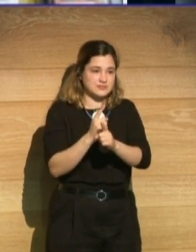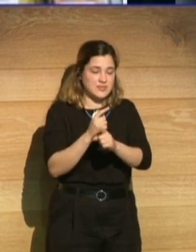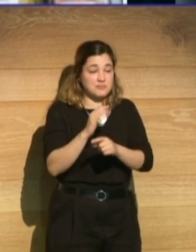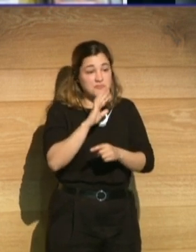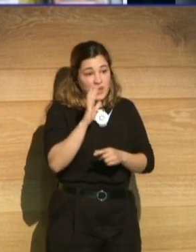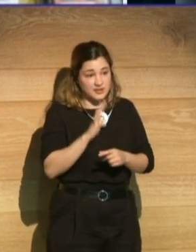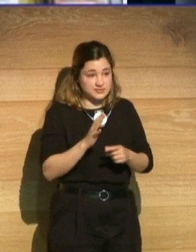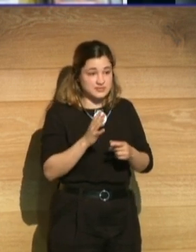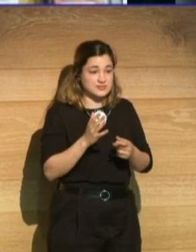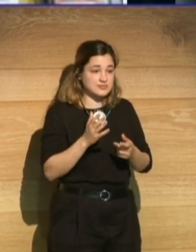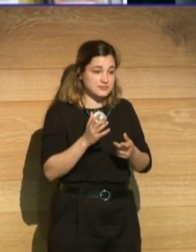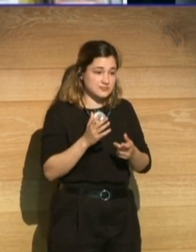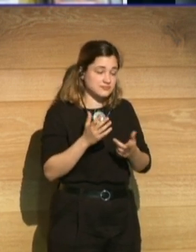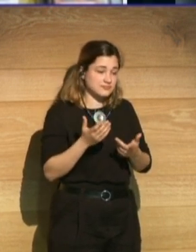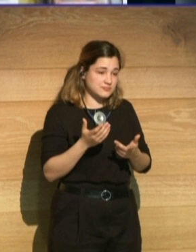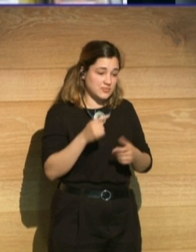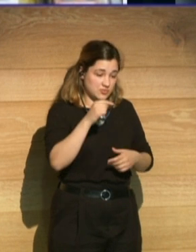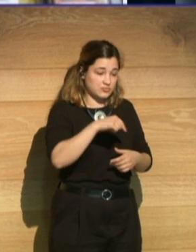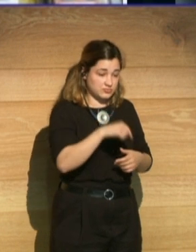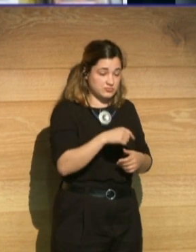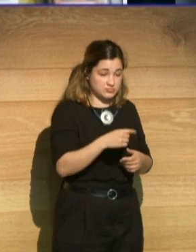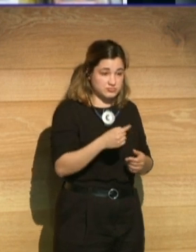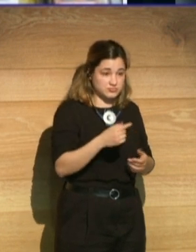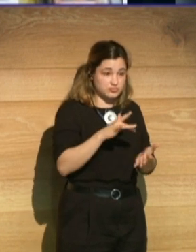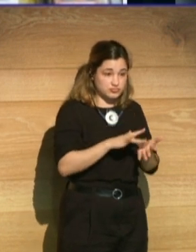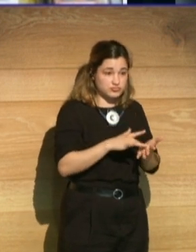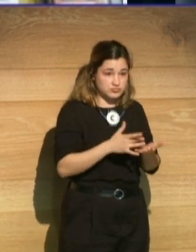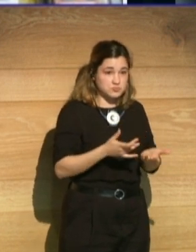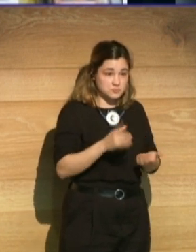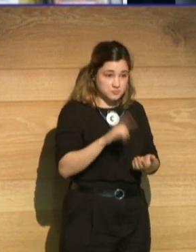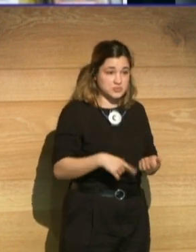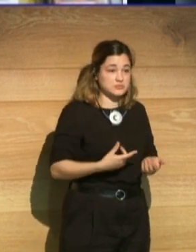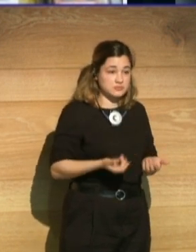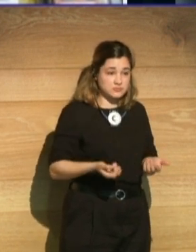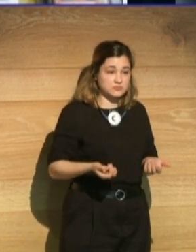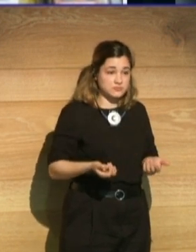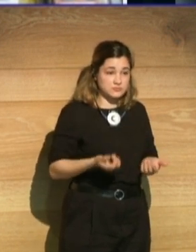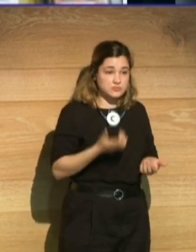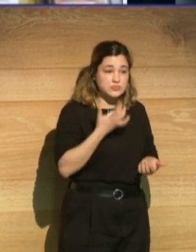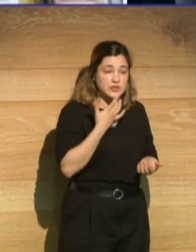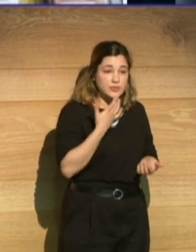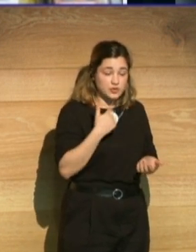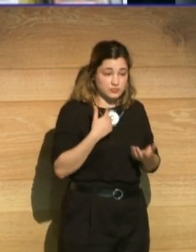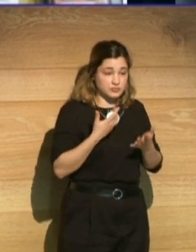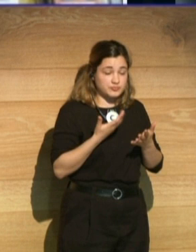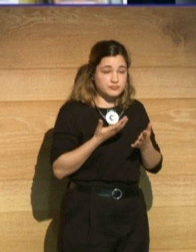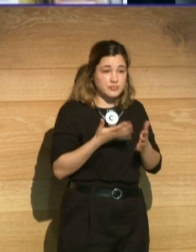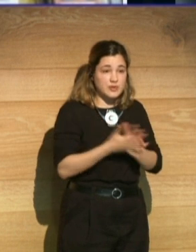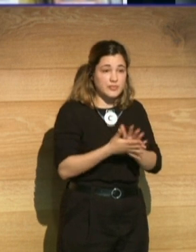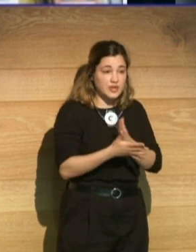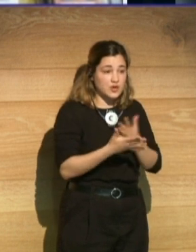que son palabras que se han sacado hoy en día estoy hablando de la Lega, estoy hablando de los